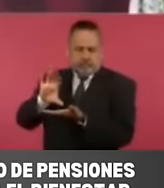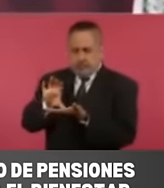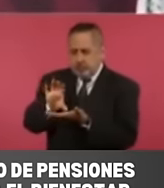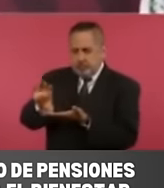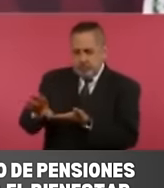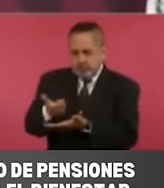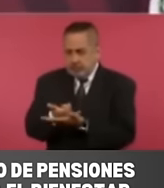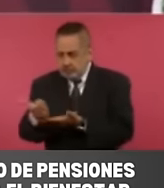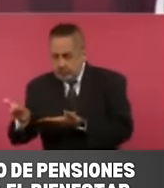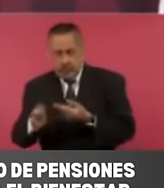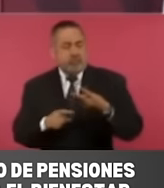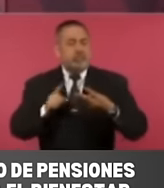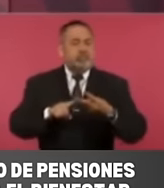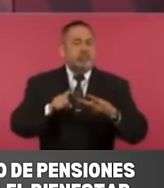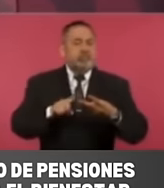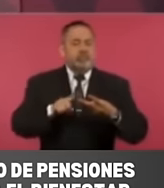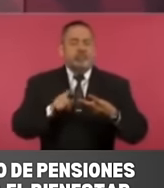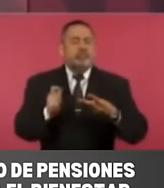fondo